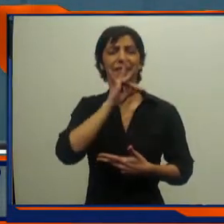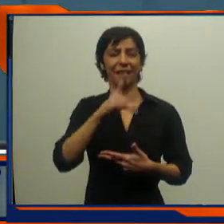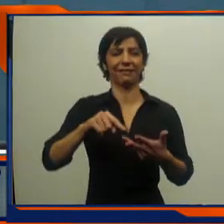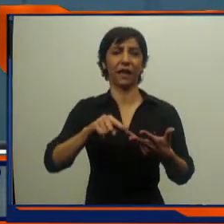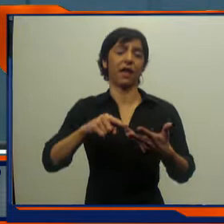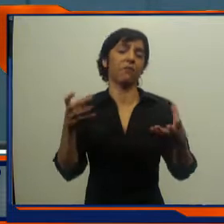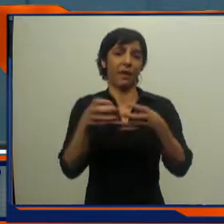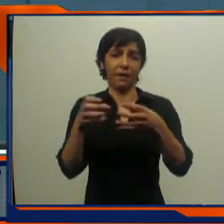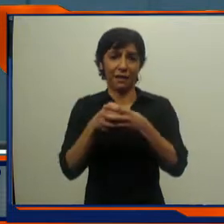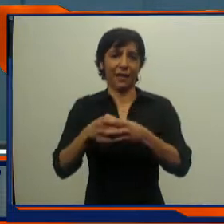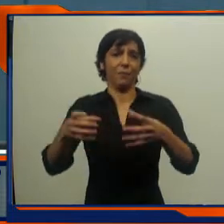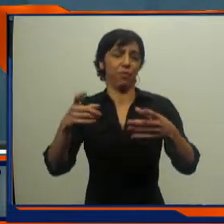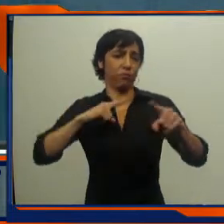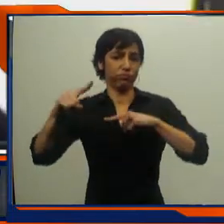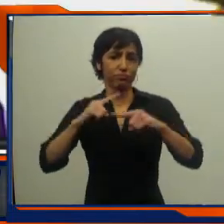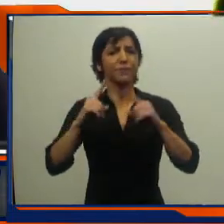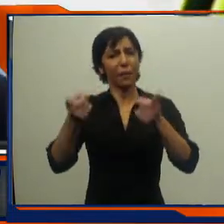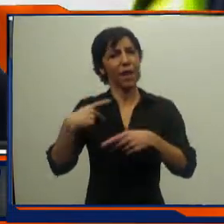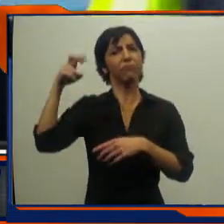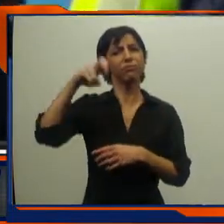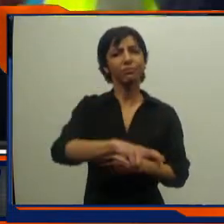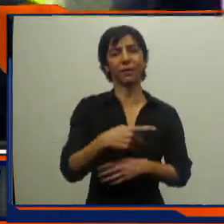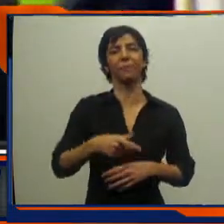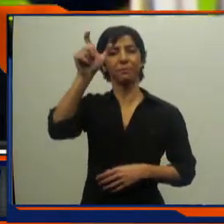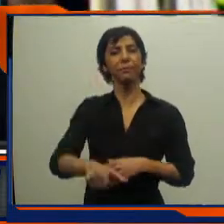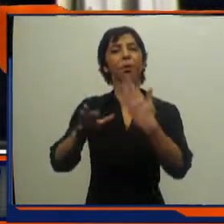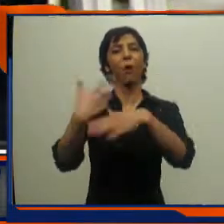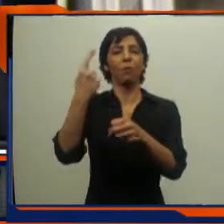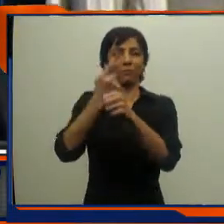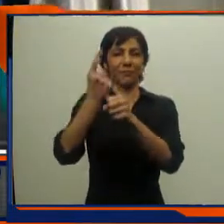cuerpo técnico, Enzo Pérez, uno de los primeros jugadores,